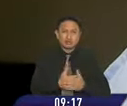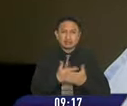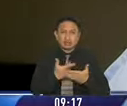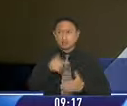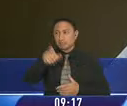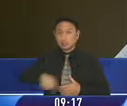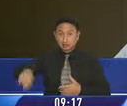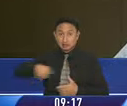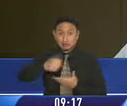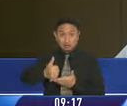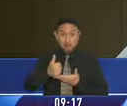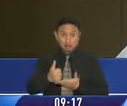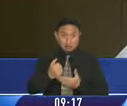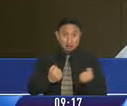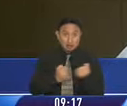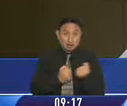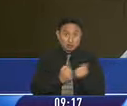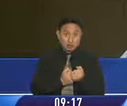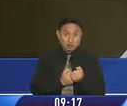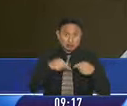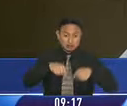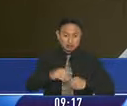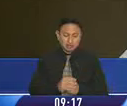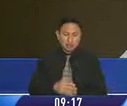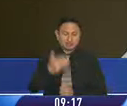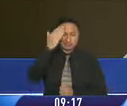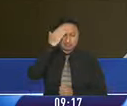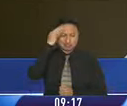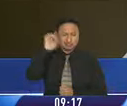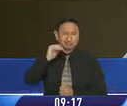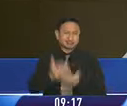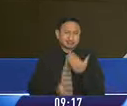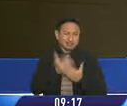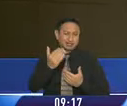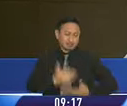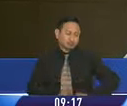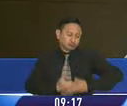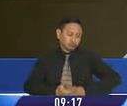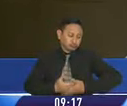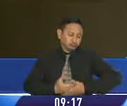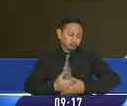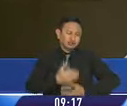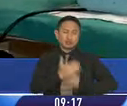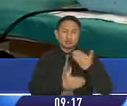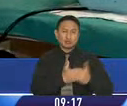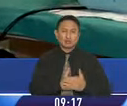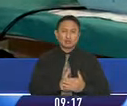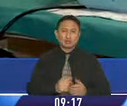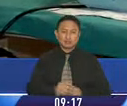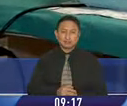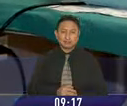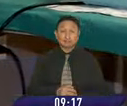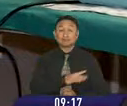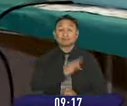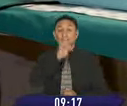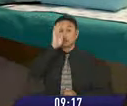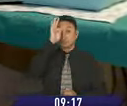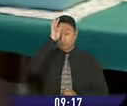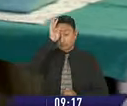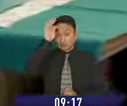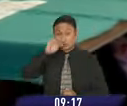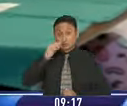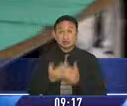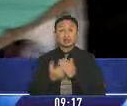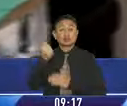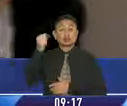que están atrás de nosotros, que nos apoyan, ya se nos hace un poco más fácil el proceso. El Hospital de Nueva Aurora promueve